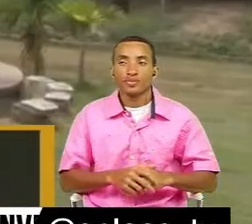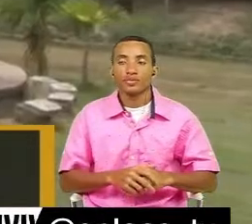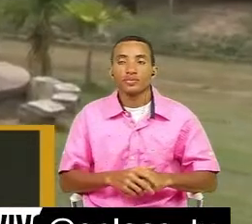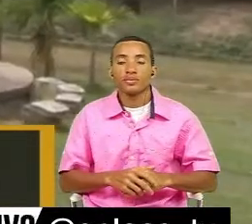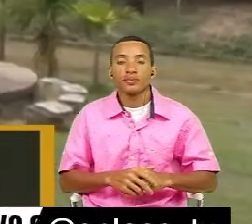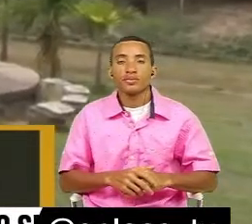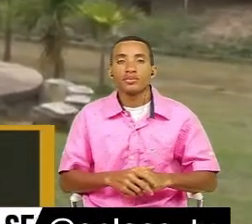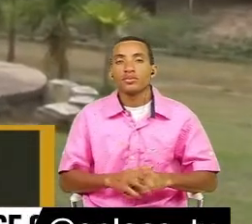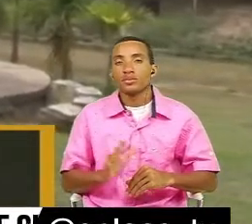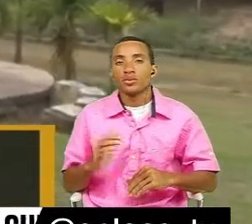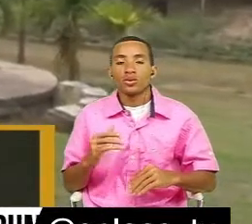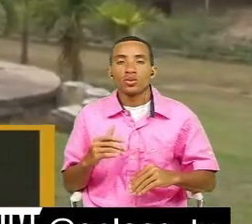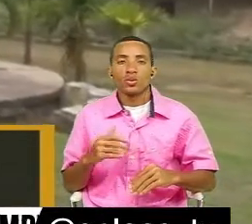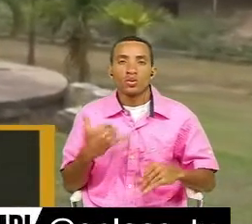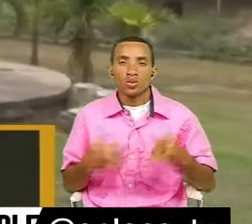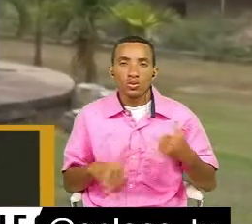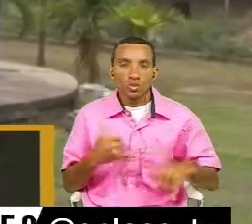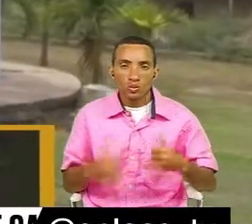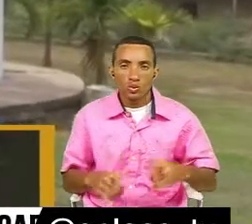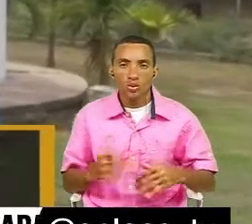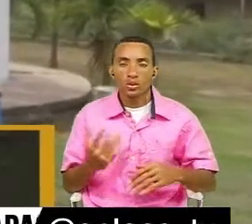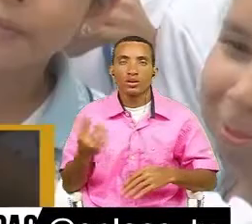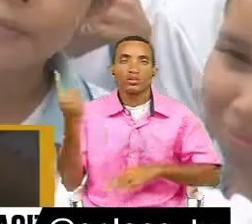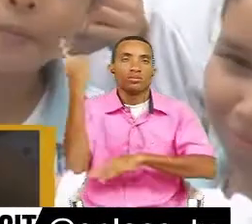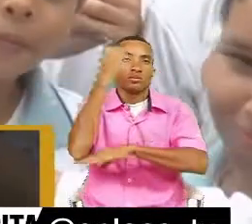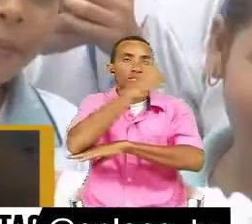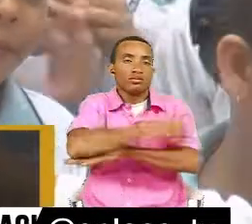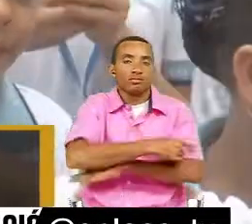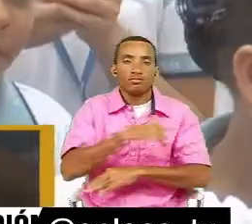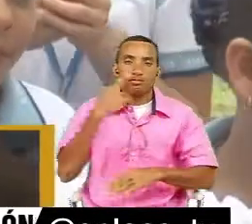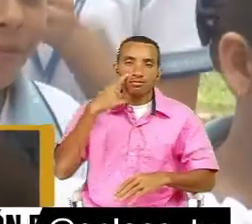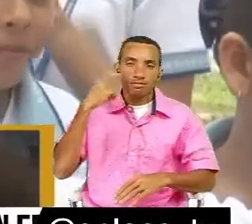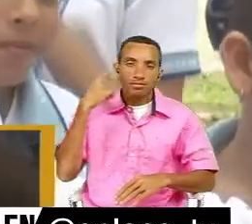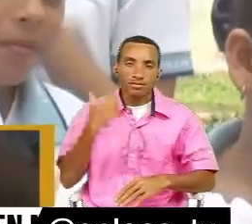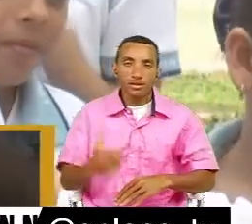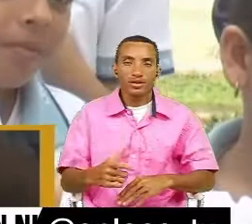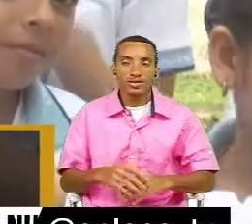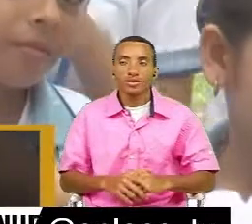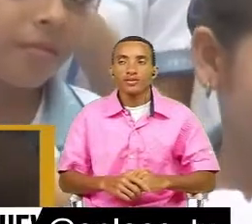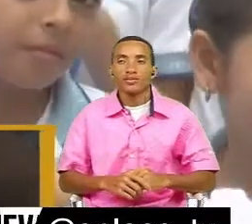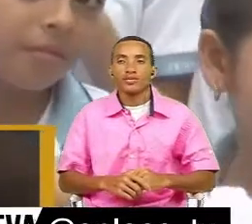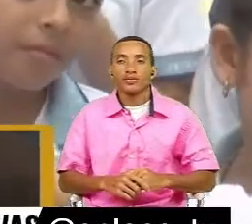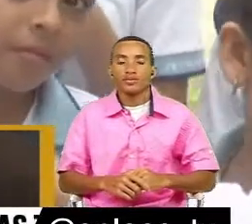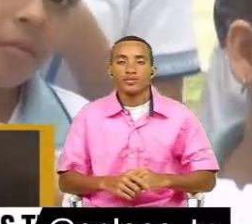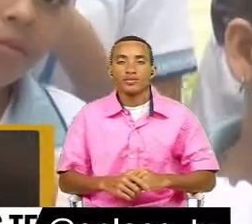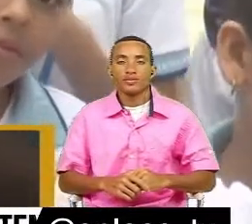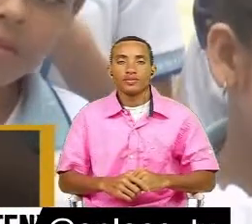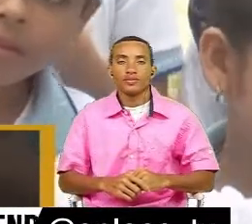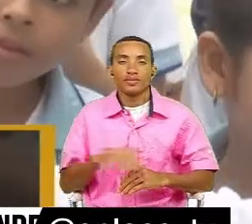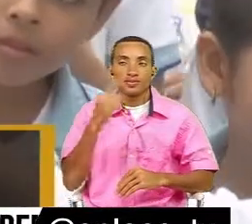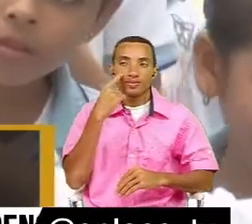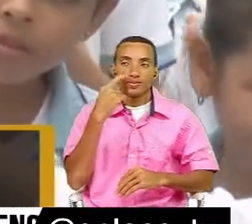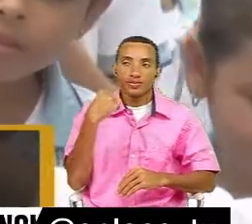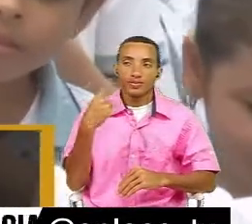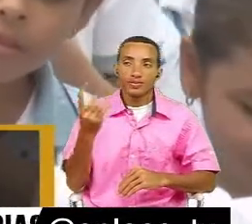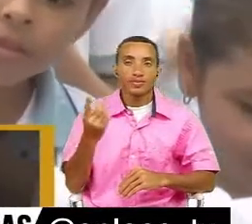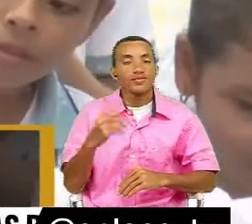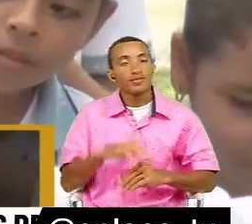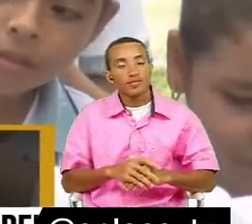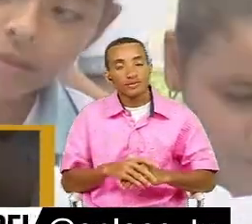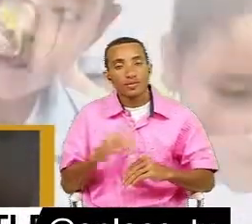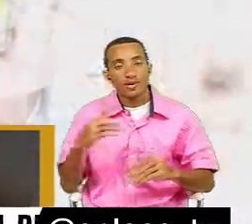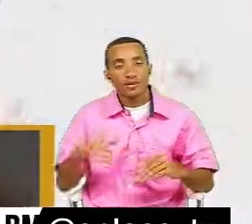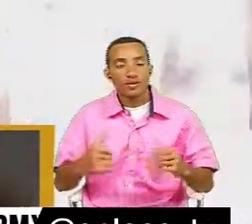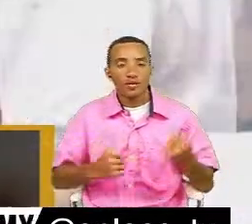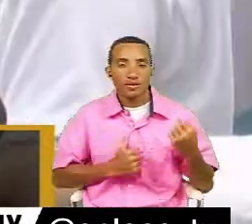He jugado, es el día muy divertido. he visto con los soldados, cantamos